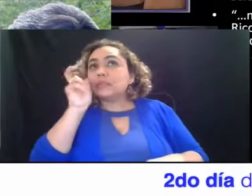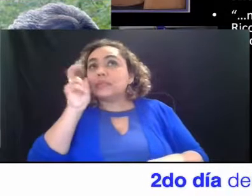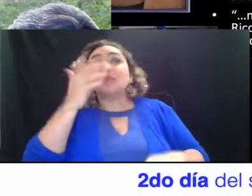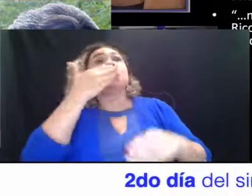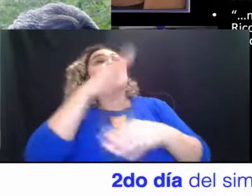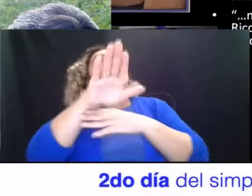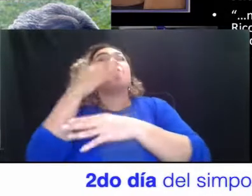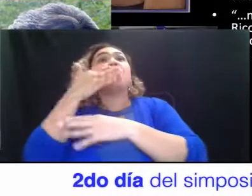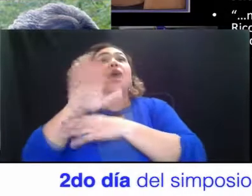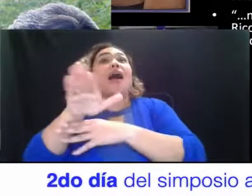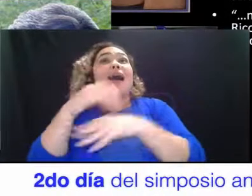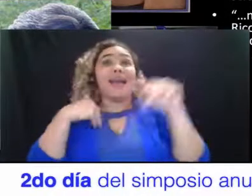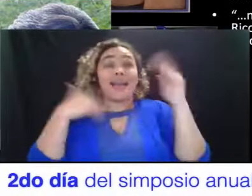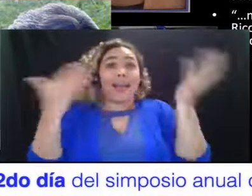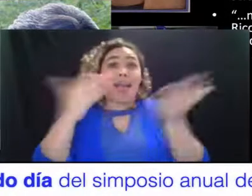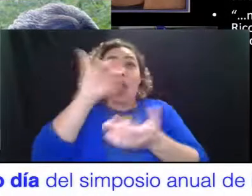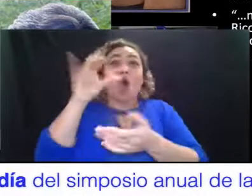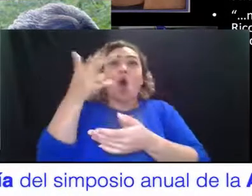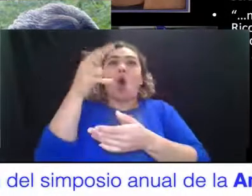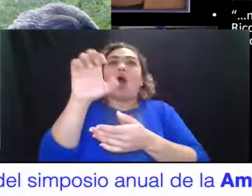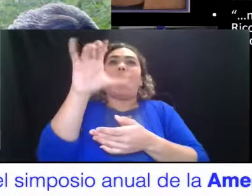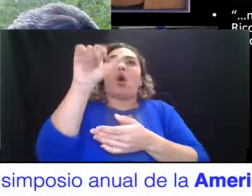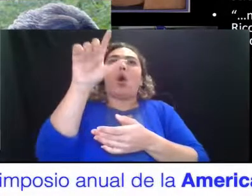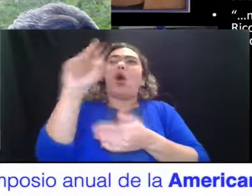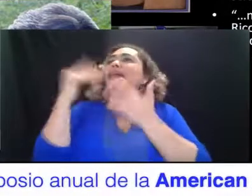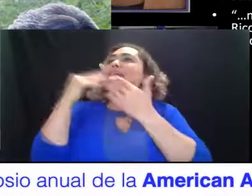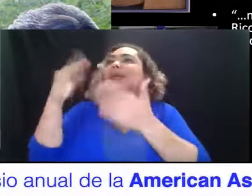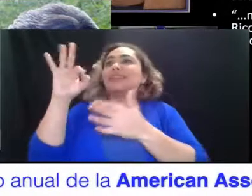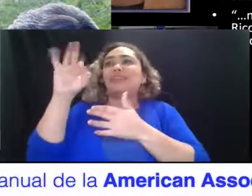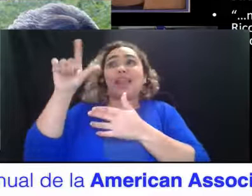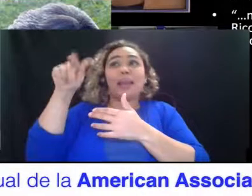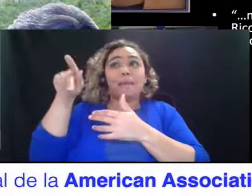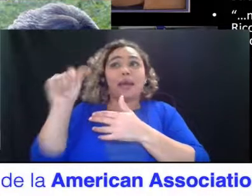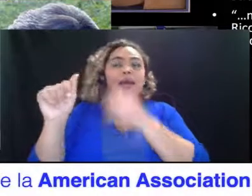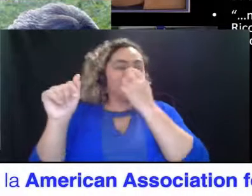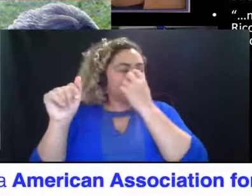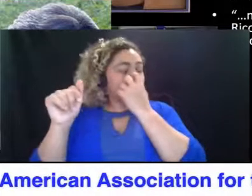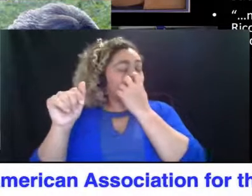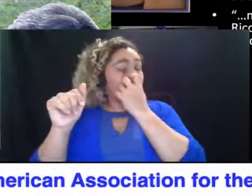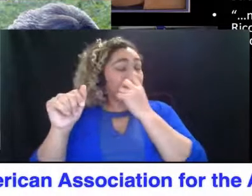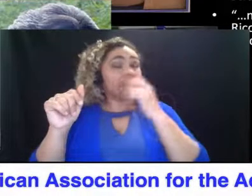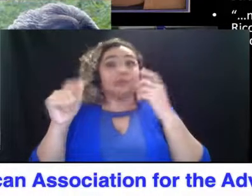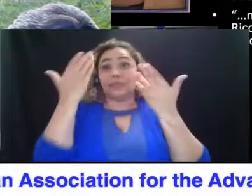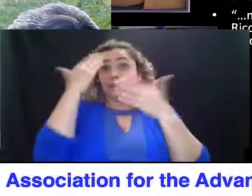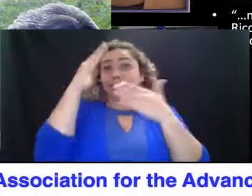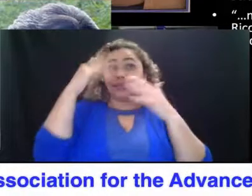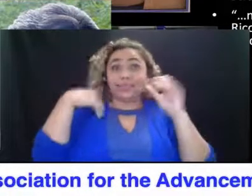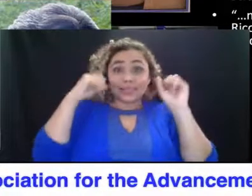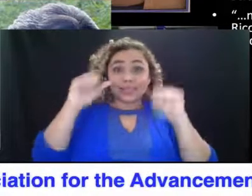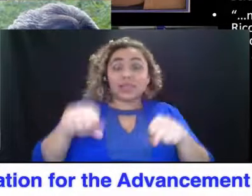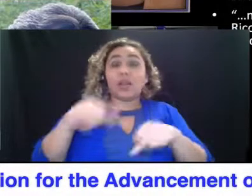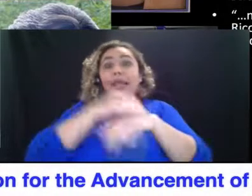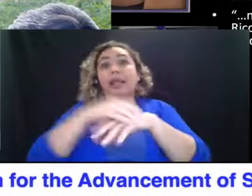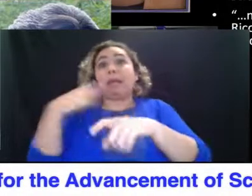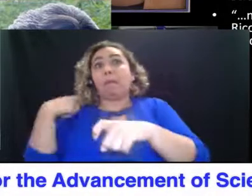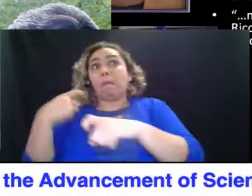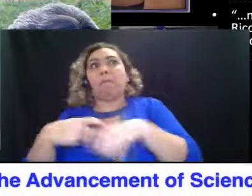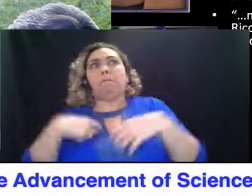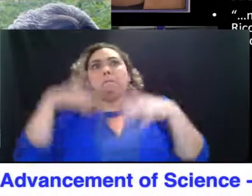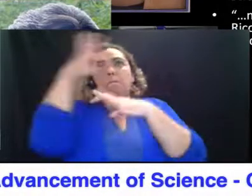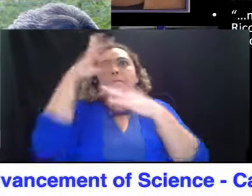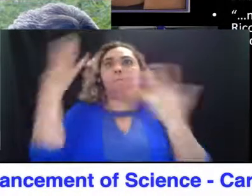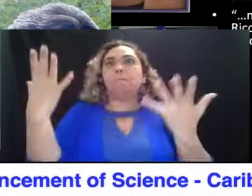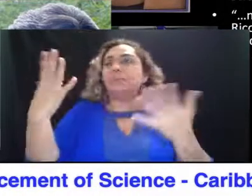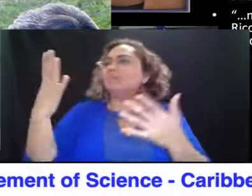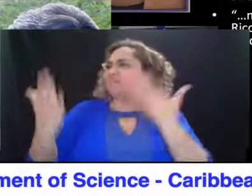Buenas. Jorge Colón aquí. Gracias, Filipa. No sabía si debo hacerlo en inglés o en español. Quizás